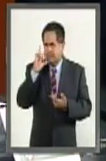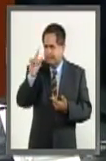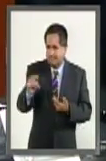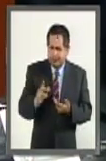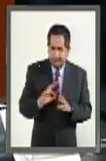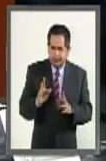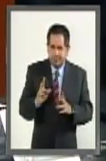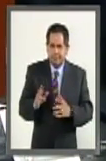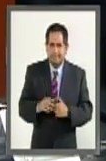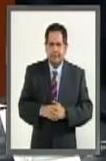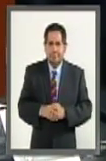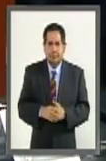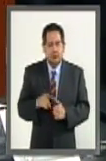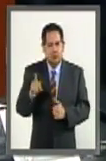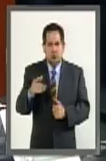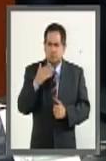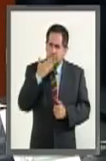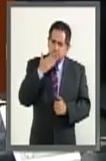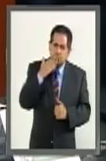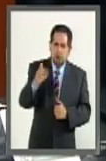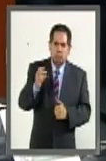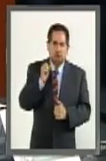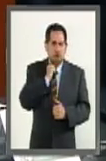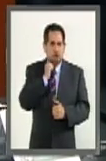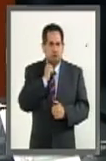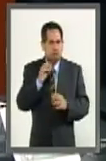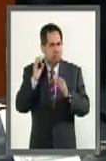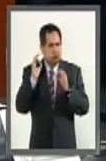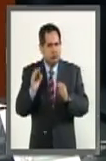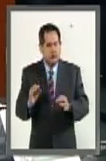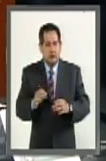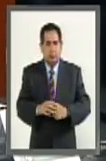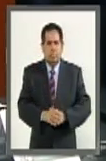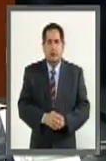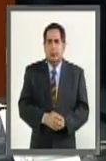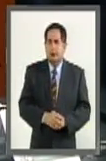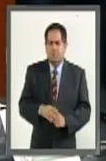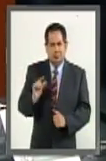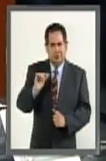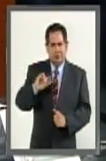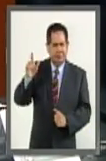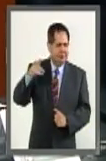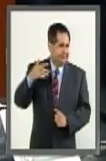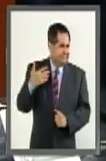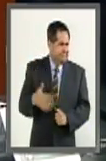la República. Ha sido un extraordinario senador, un brillante